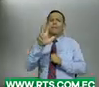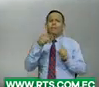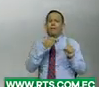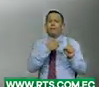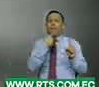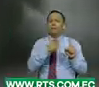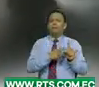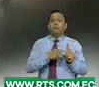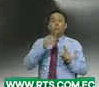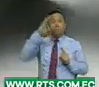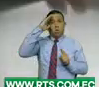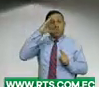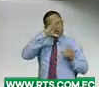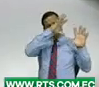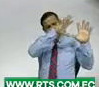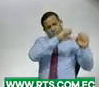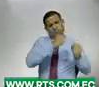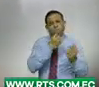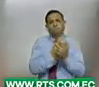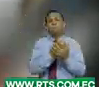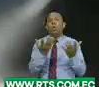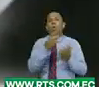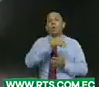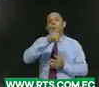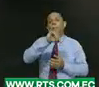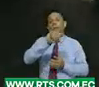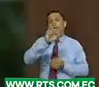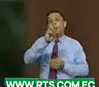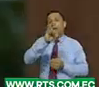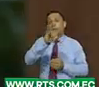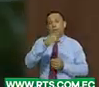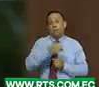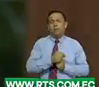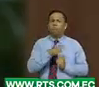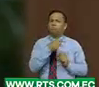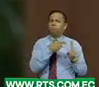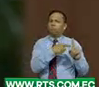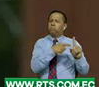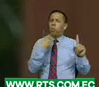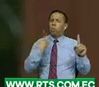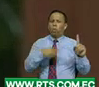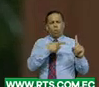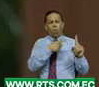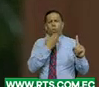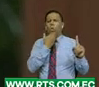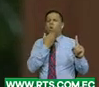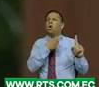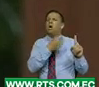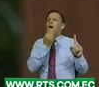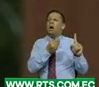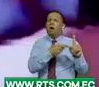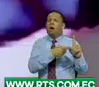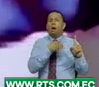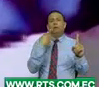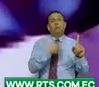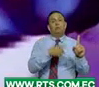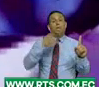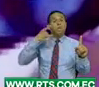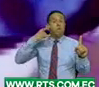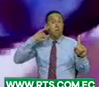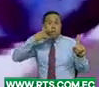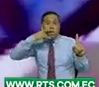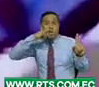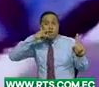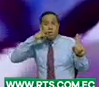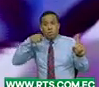del condado de miami-dade en el sureste de florida es considerado el presunto autor de la violación de un